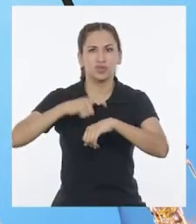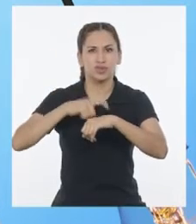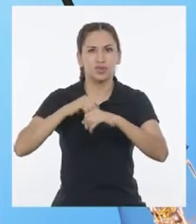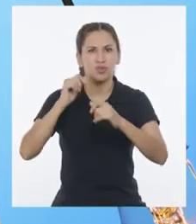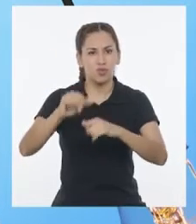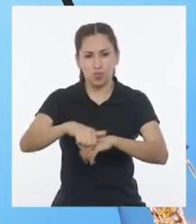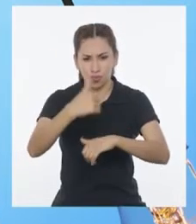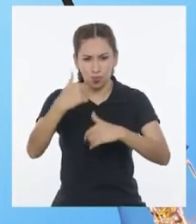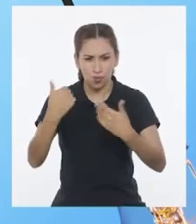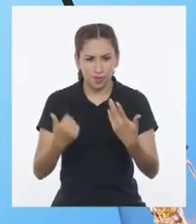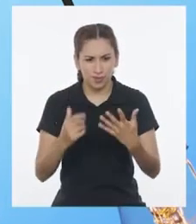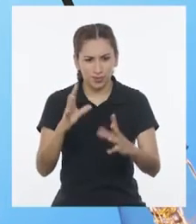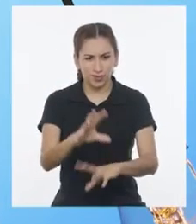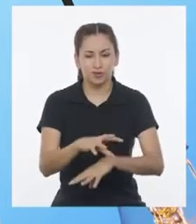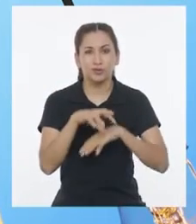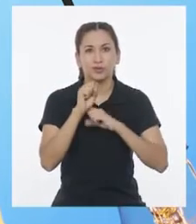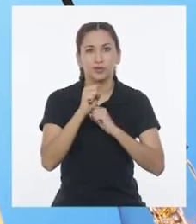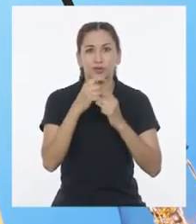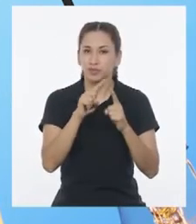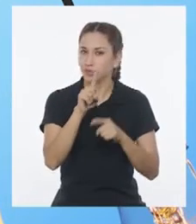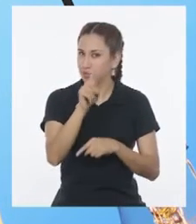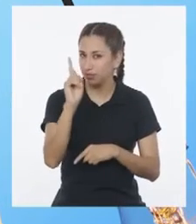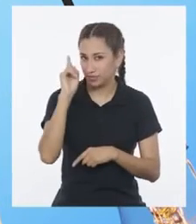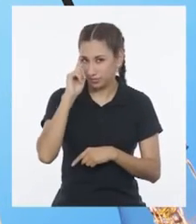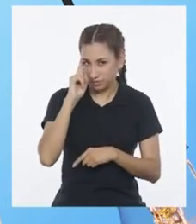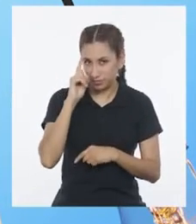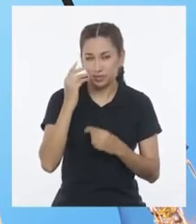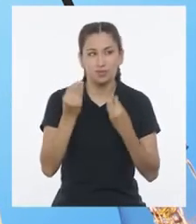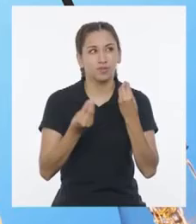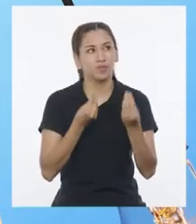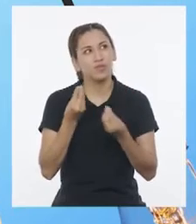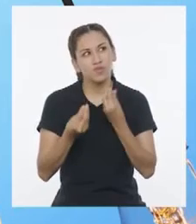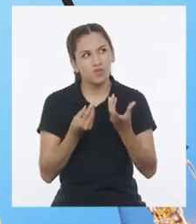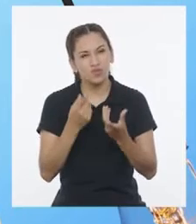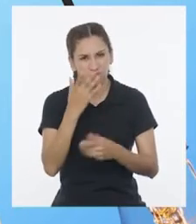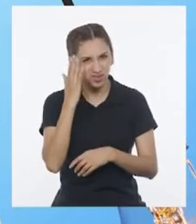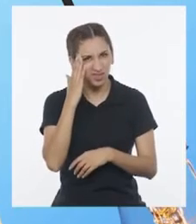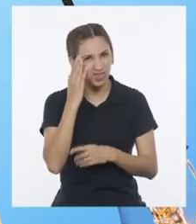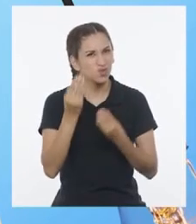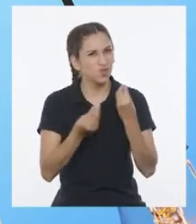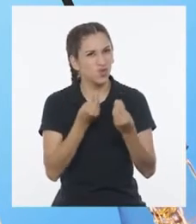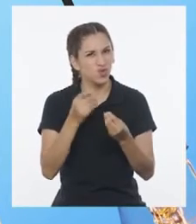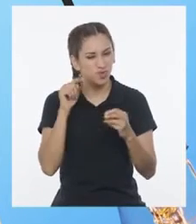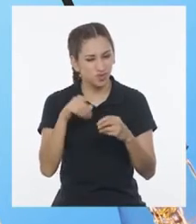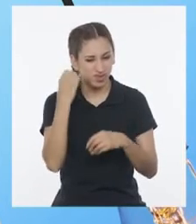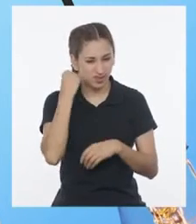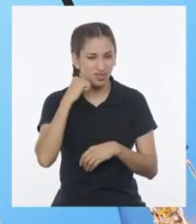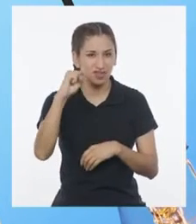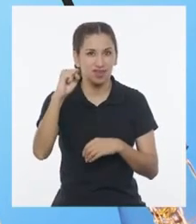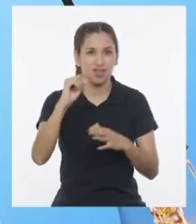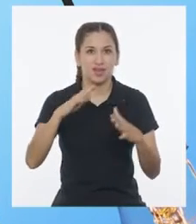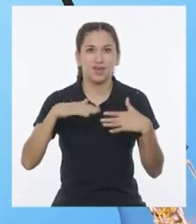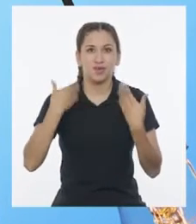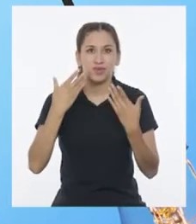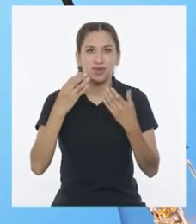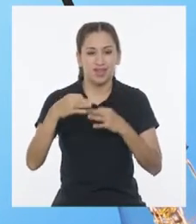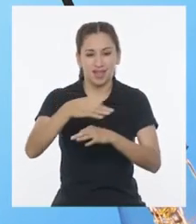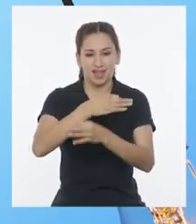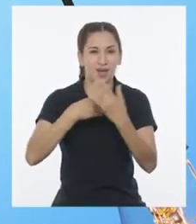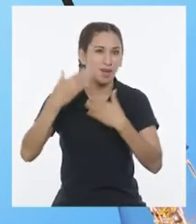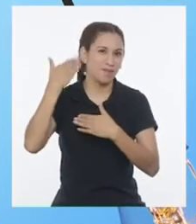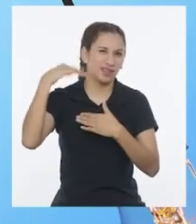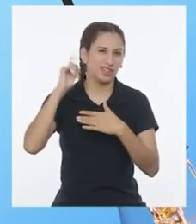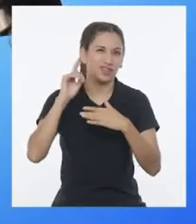épocas, otras costumbres. Pero ¿se han imaginado cómo sería si este viaje fuera hacia el futuro?